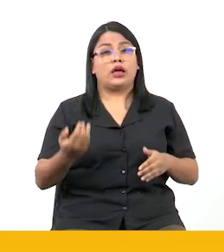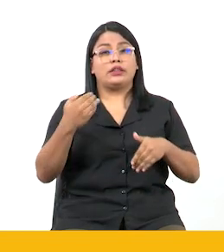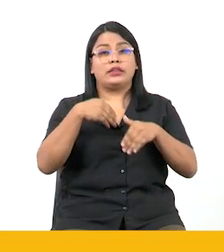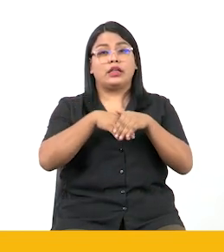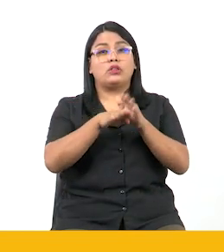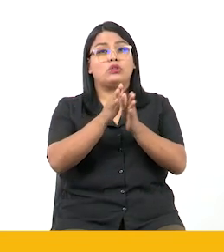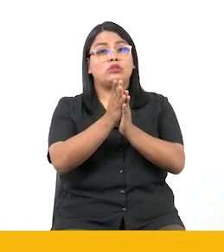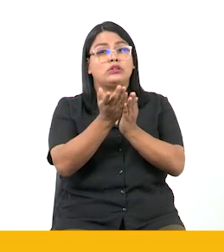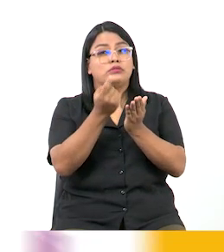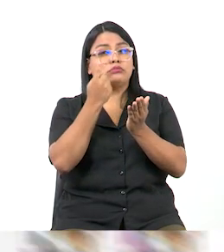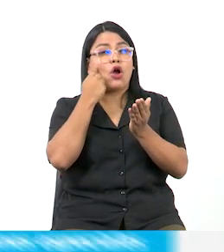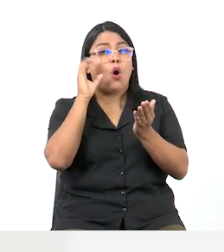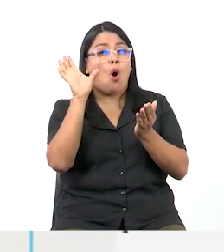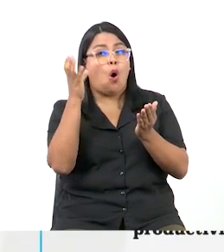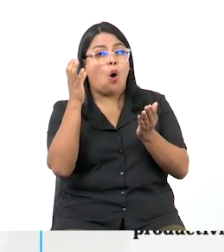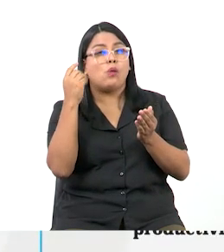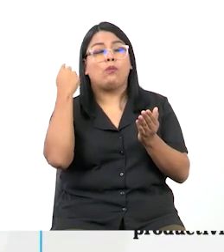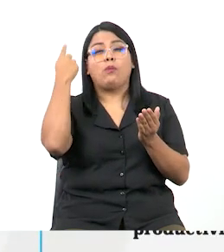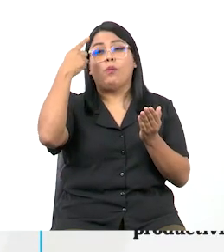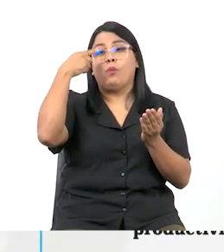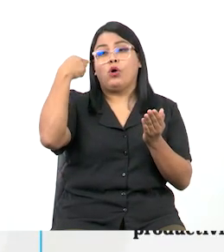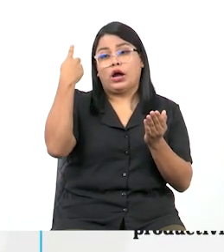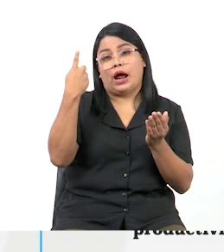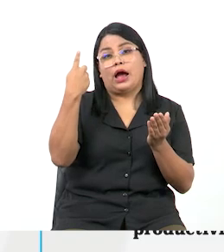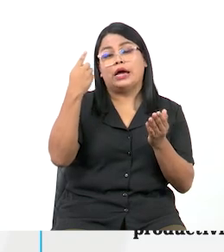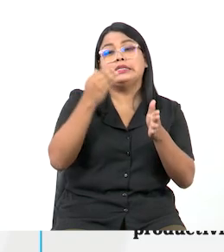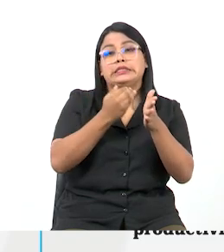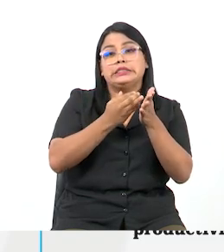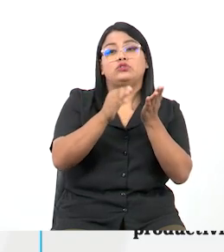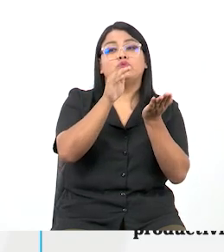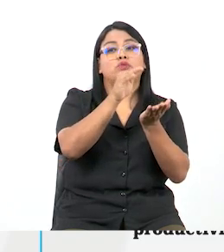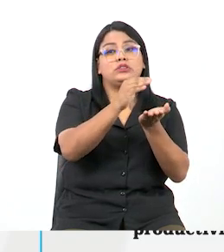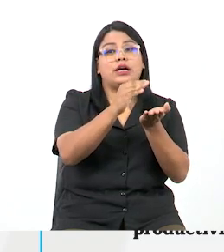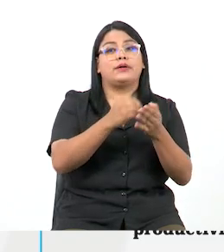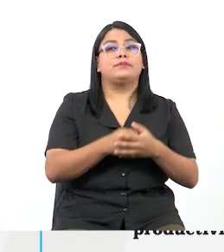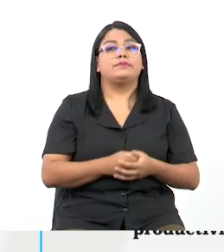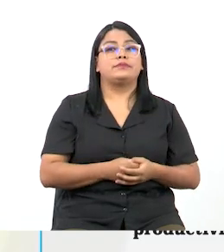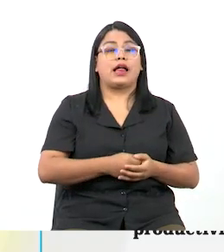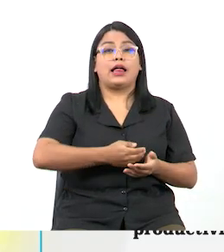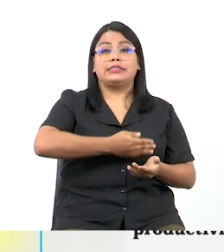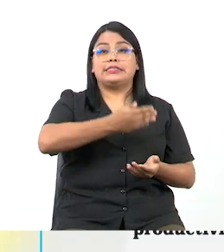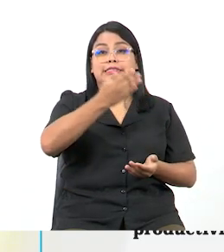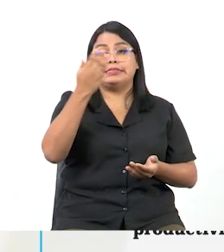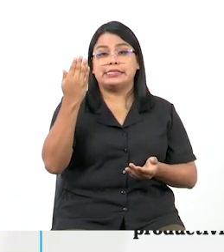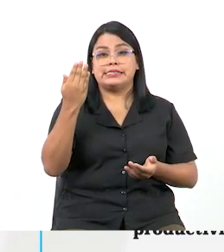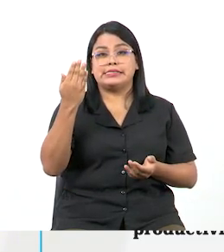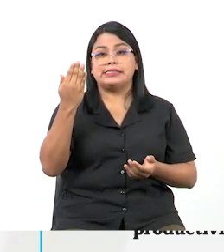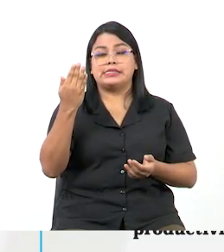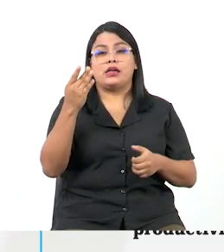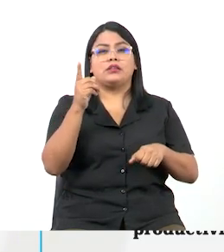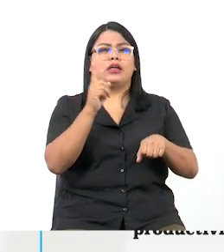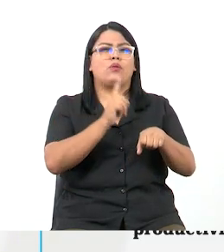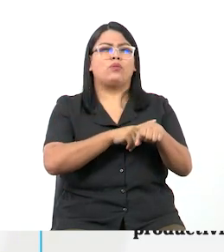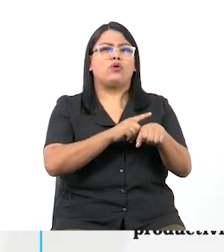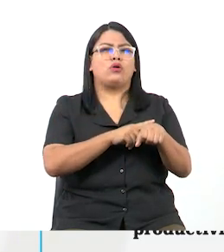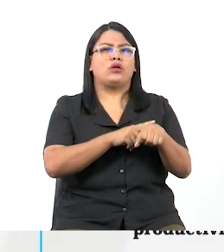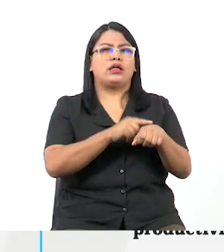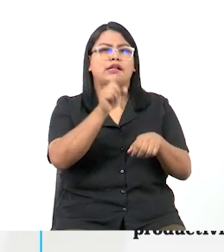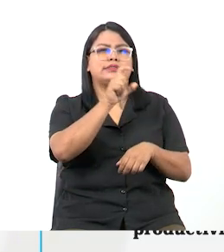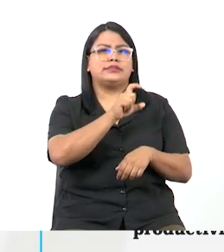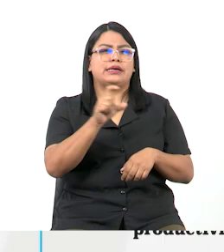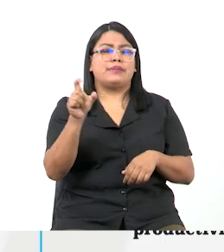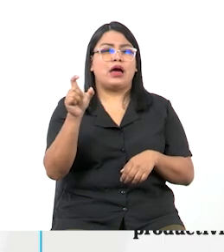libro de texto destacada en colores: morado para la entrada de unidad, celeste para los momentos